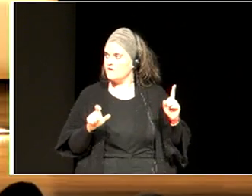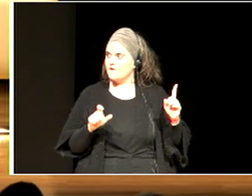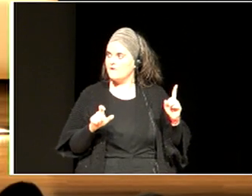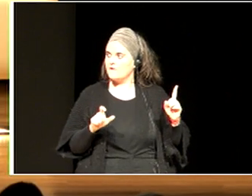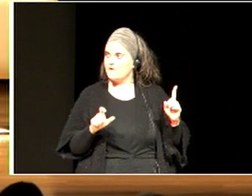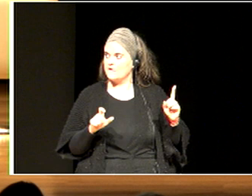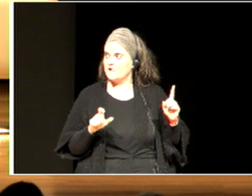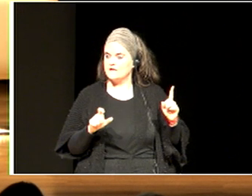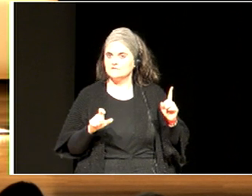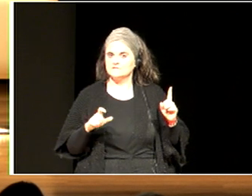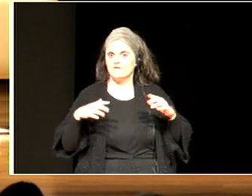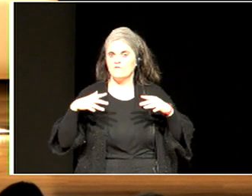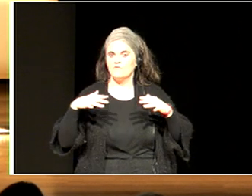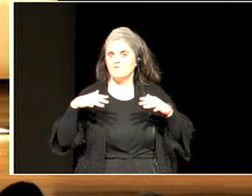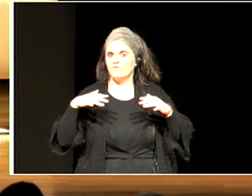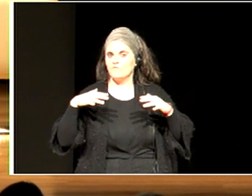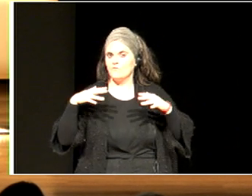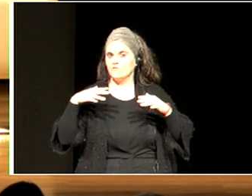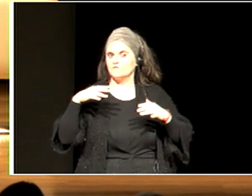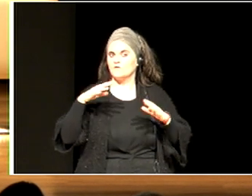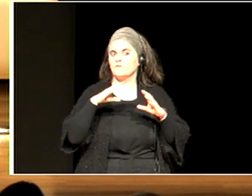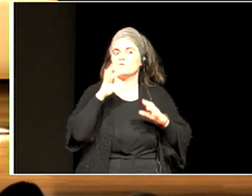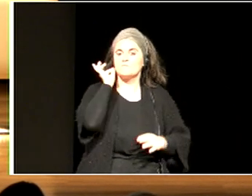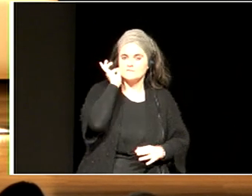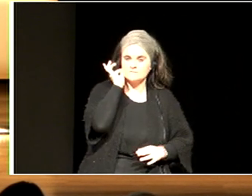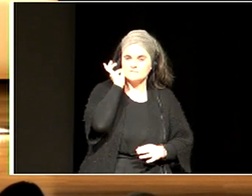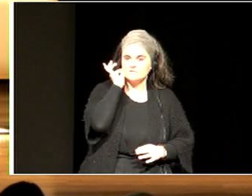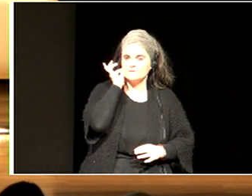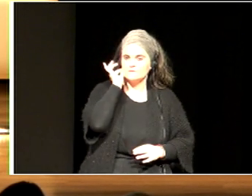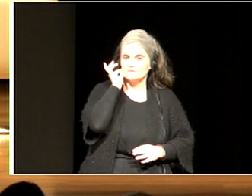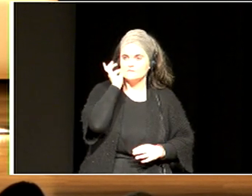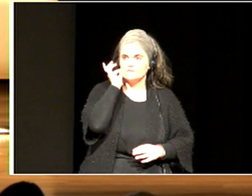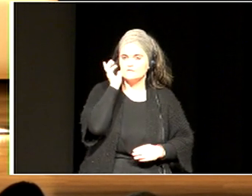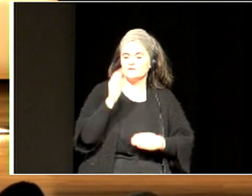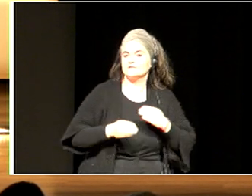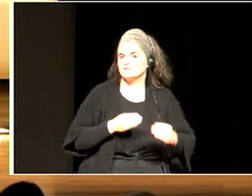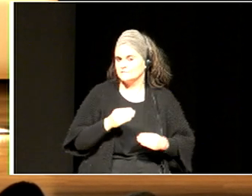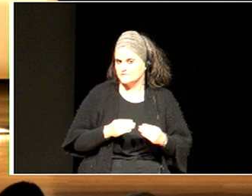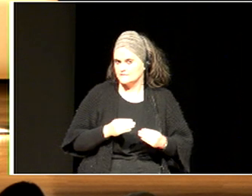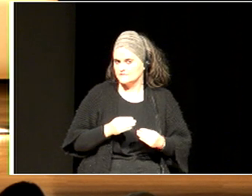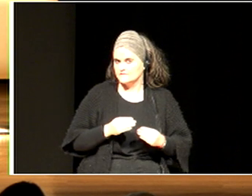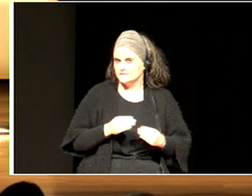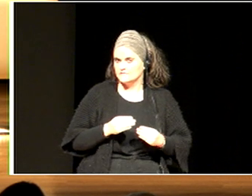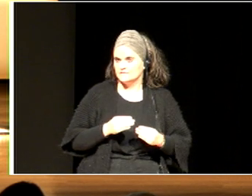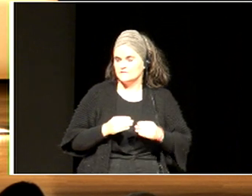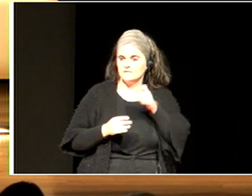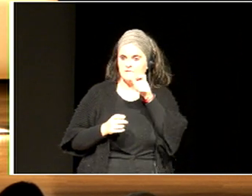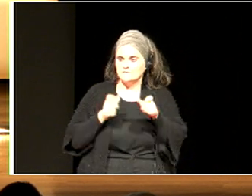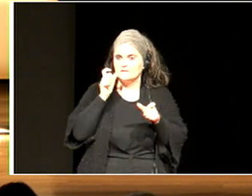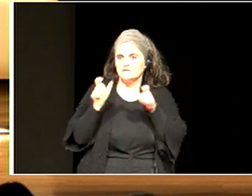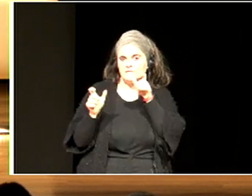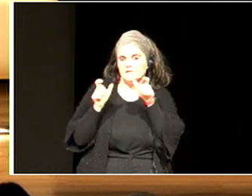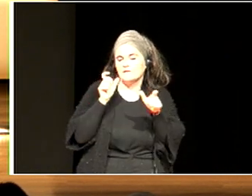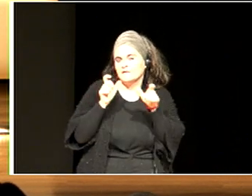pasado que es una machada también o un afeminado o una hembra da no tenemos